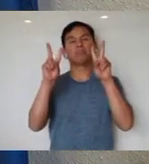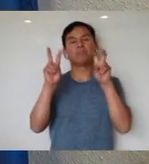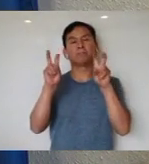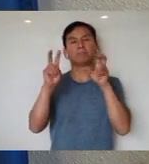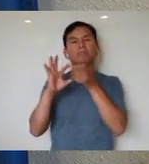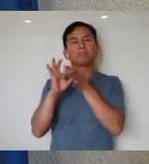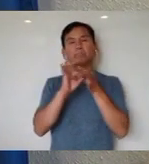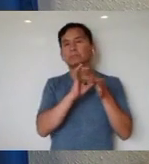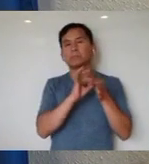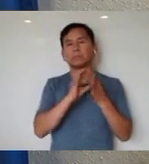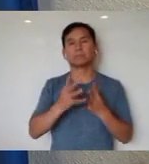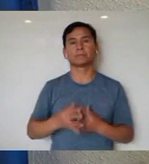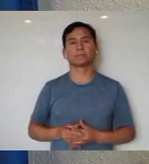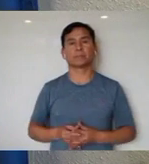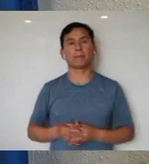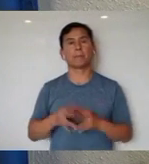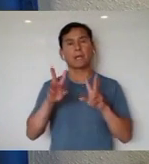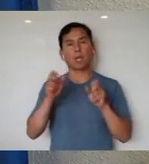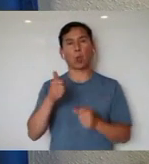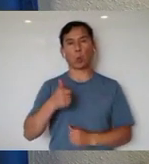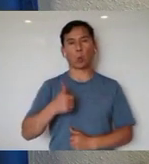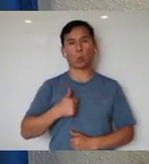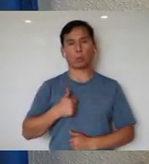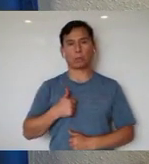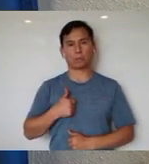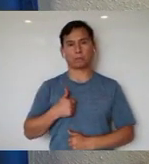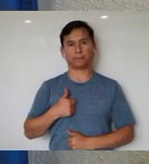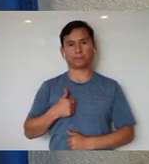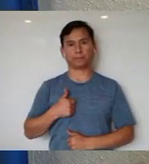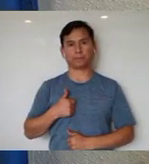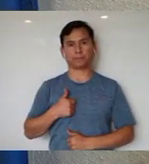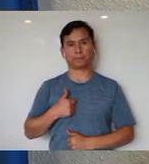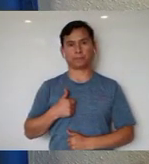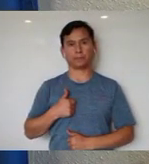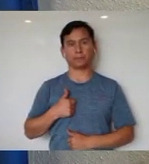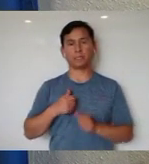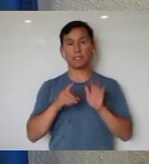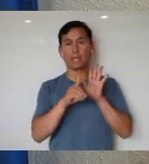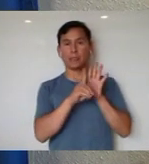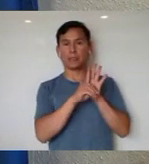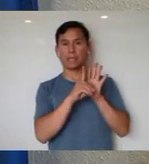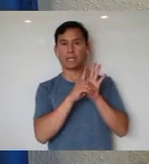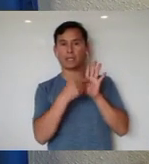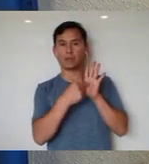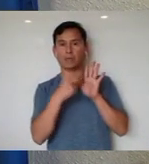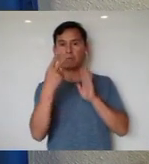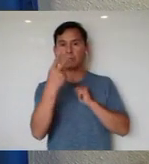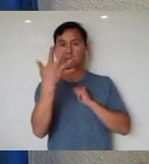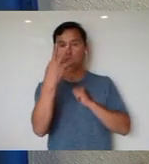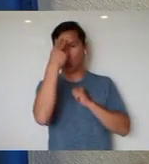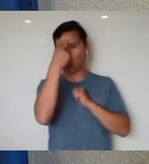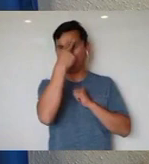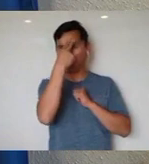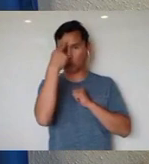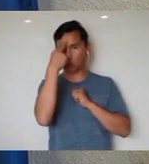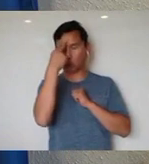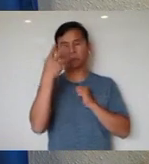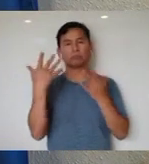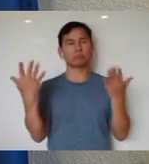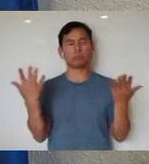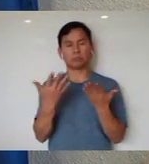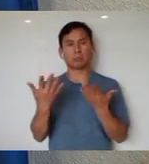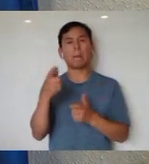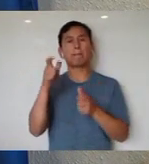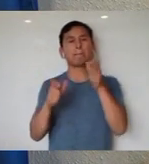relación a hacer cumplir un decreto que está vigente desde el 25 de marzo, que dice